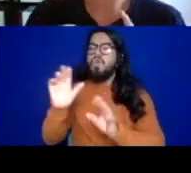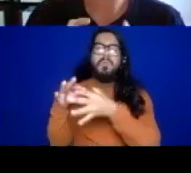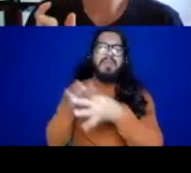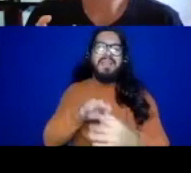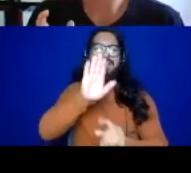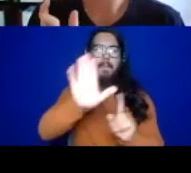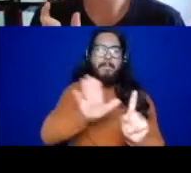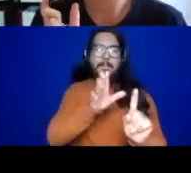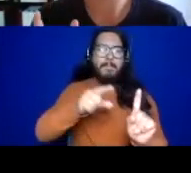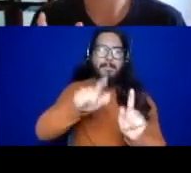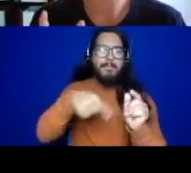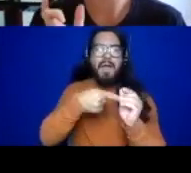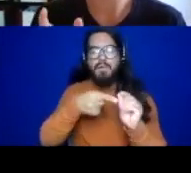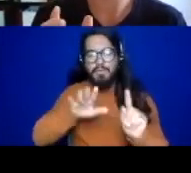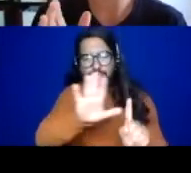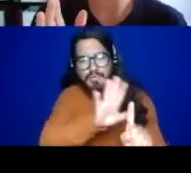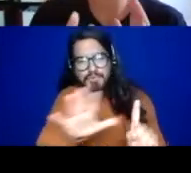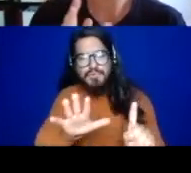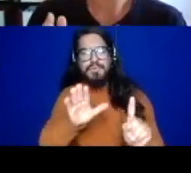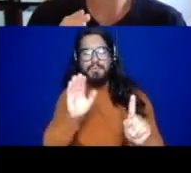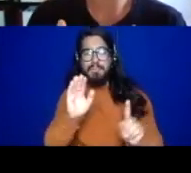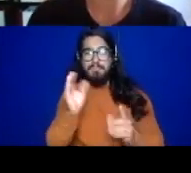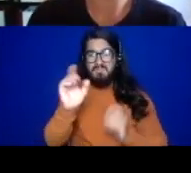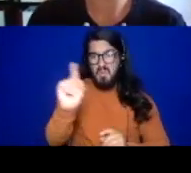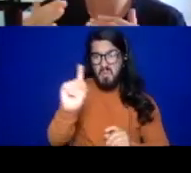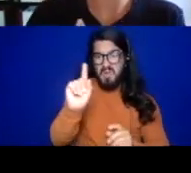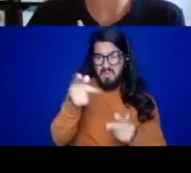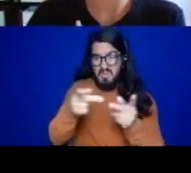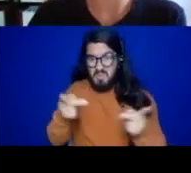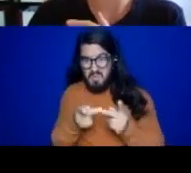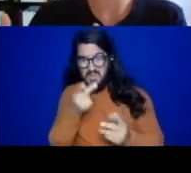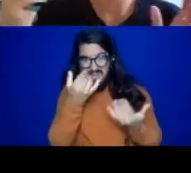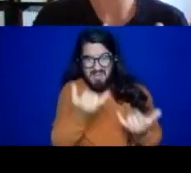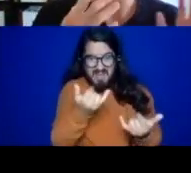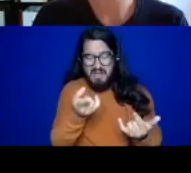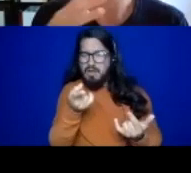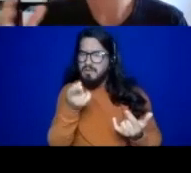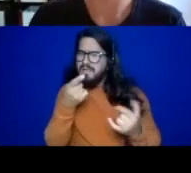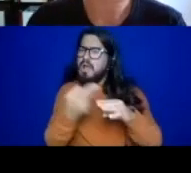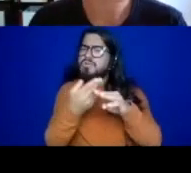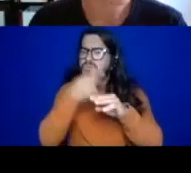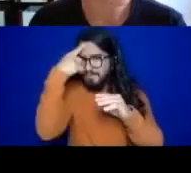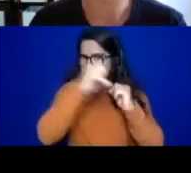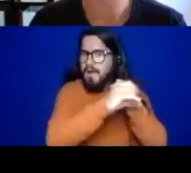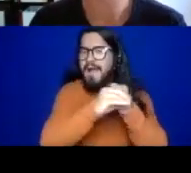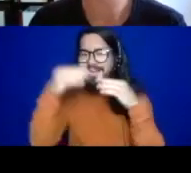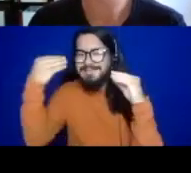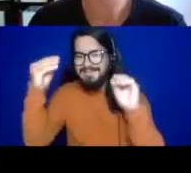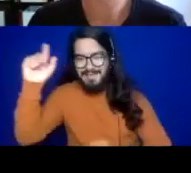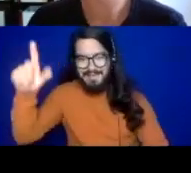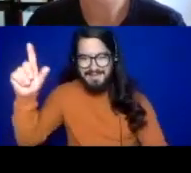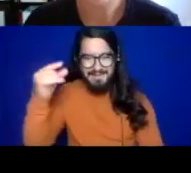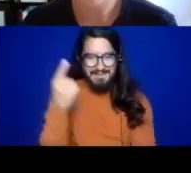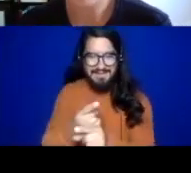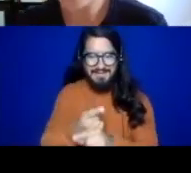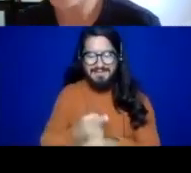están compartiendo información sobre ti, quizás información sobre tu ubicación, tu aparato. Es